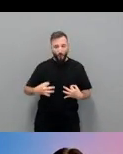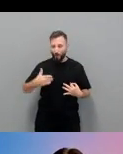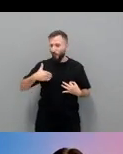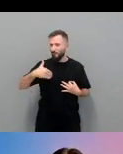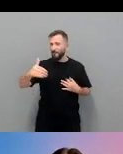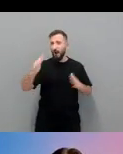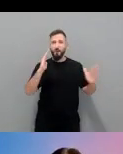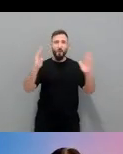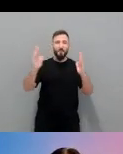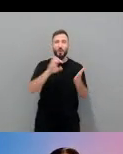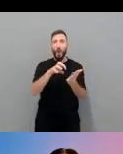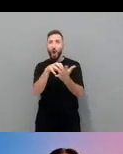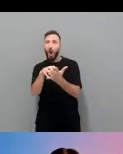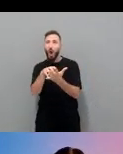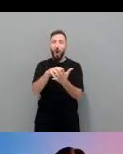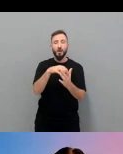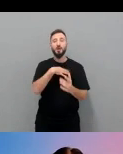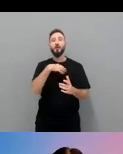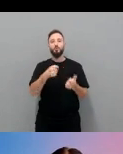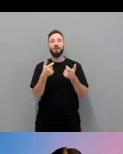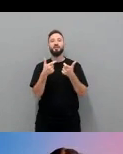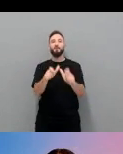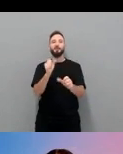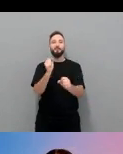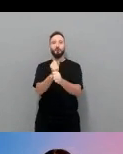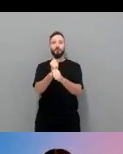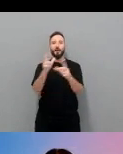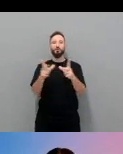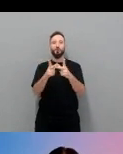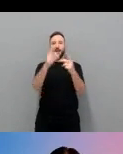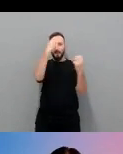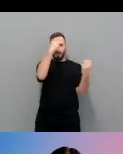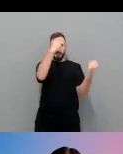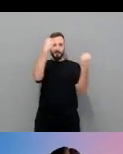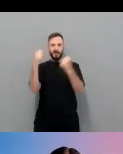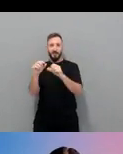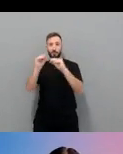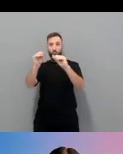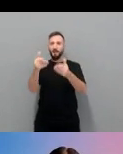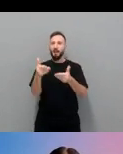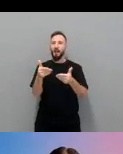momento, si tenéis dudas, a través del Departamento de Trabajo Social de vuestras entidades os pueden orientar.